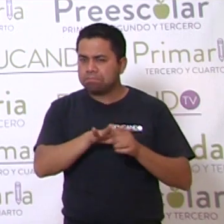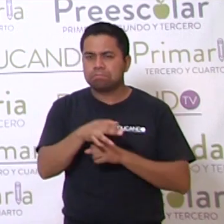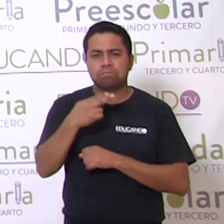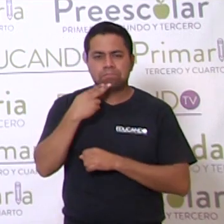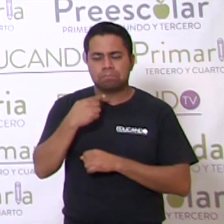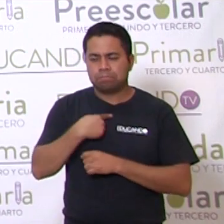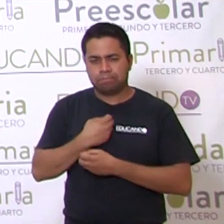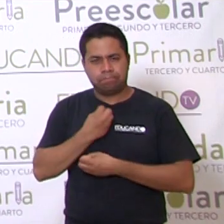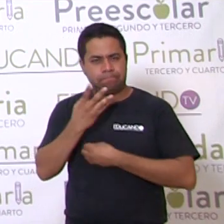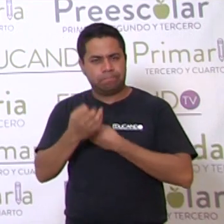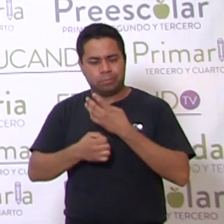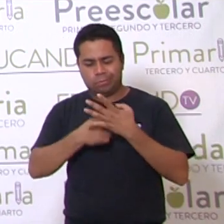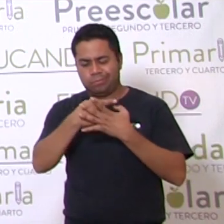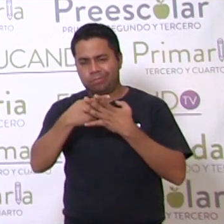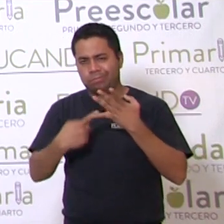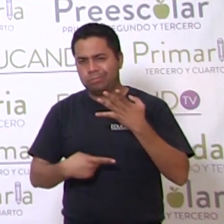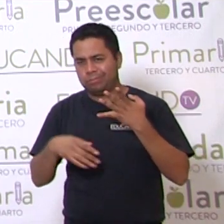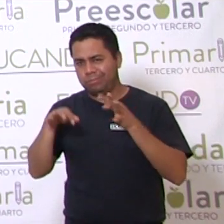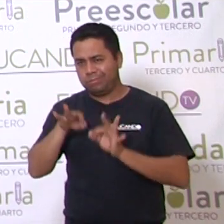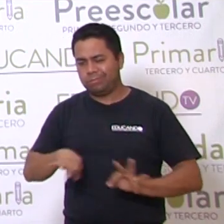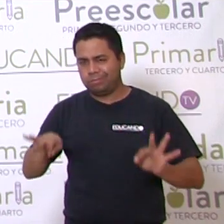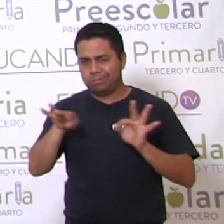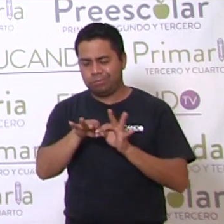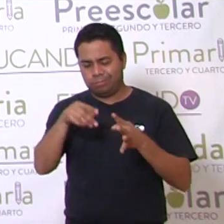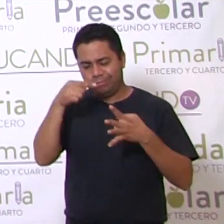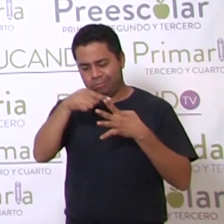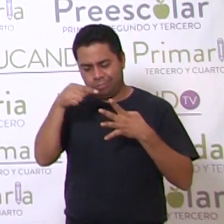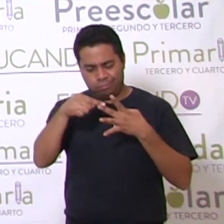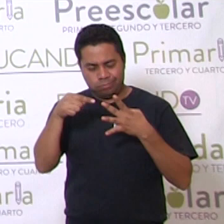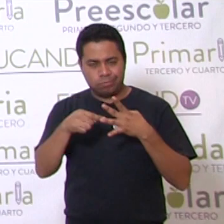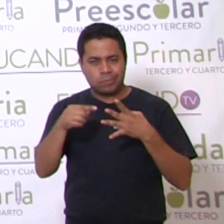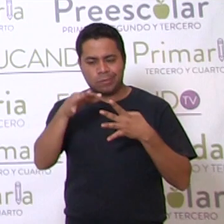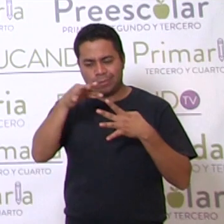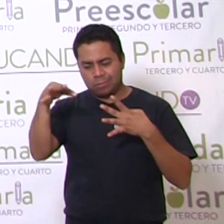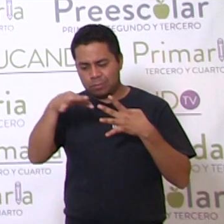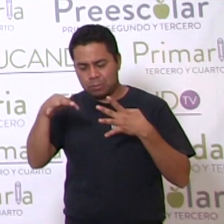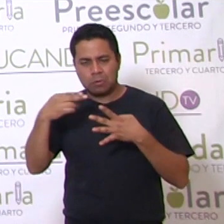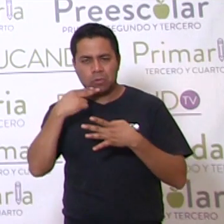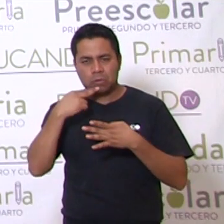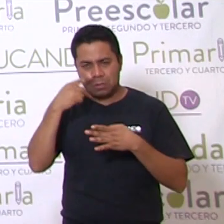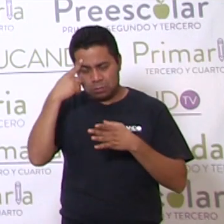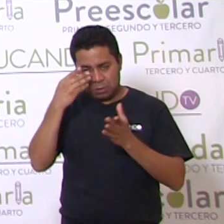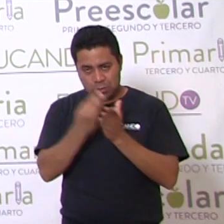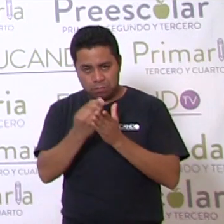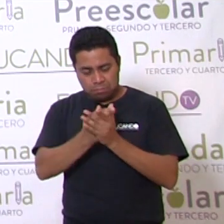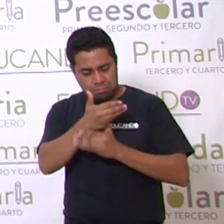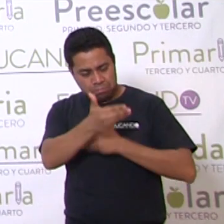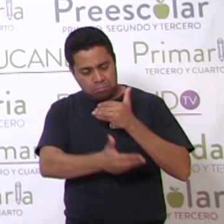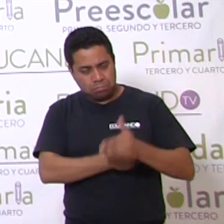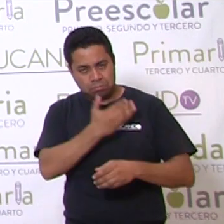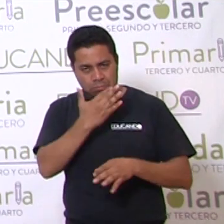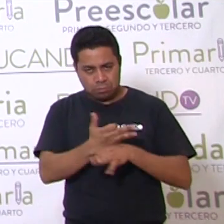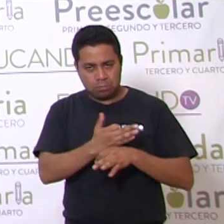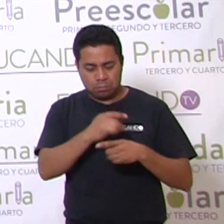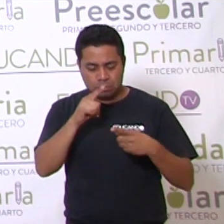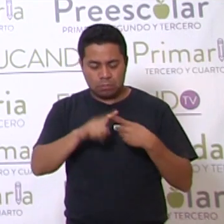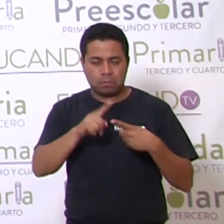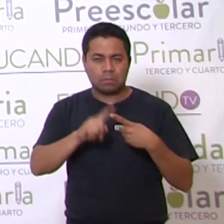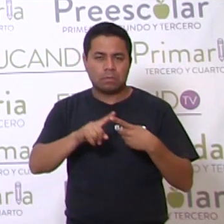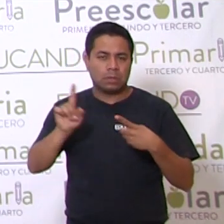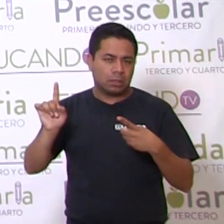mencionar nada más 4 importantes, los cuales vamos a estar utilizando a lo largo de toda esta sesión. Está el verbo